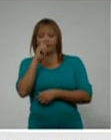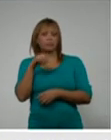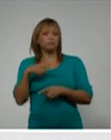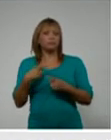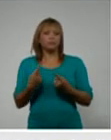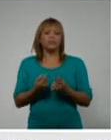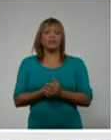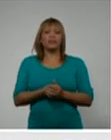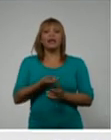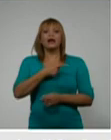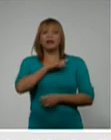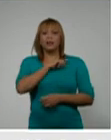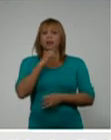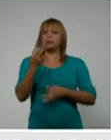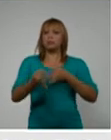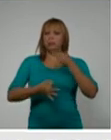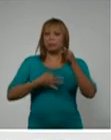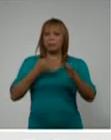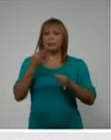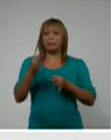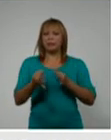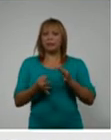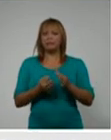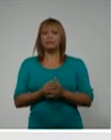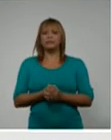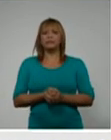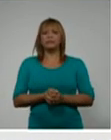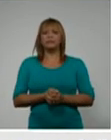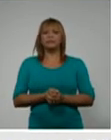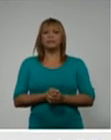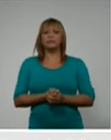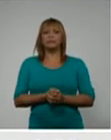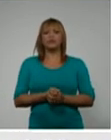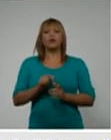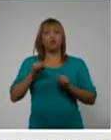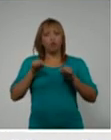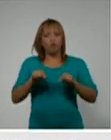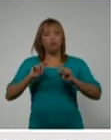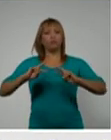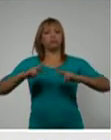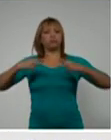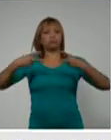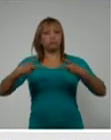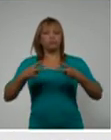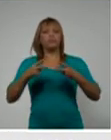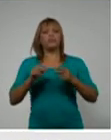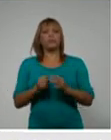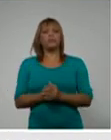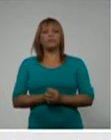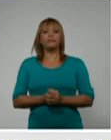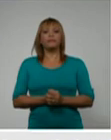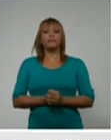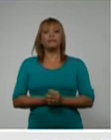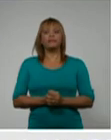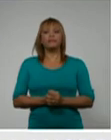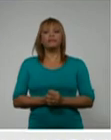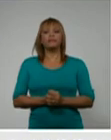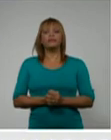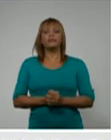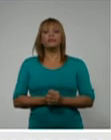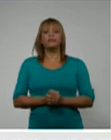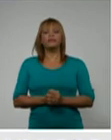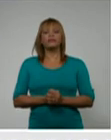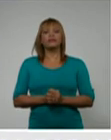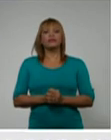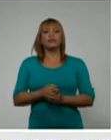ya ayer yo lo había reflejado, hoy lo vuelvo a decir, como nos ha enfatizado la